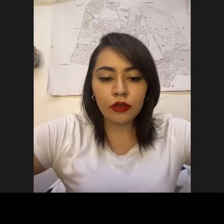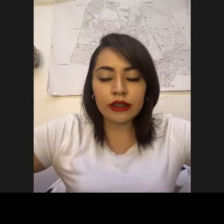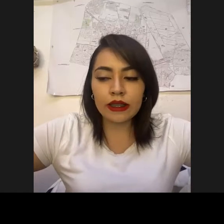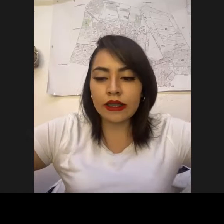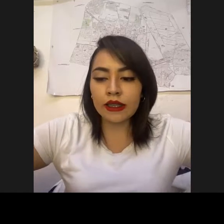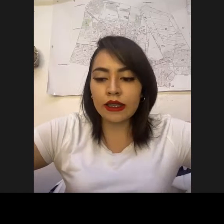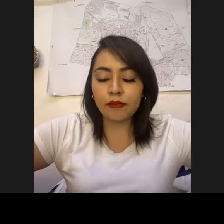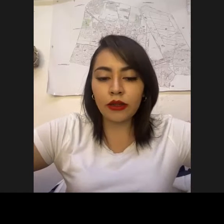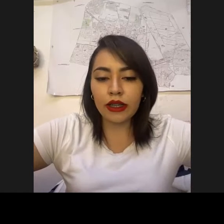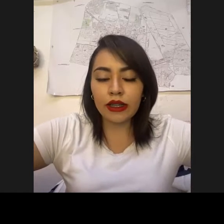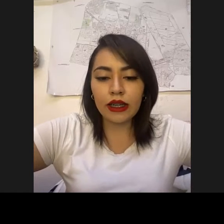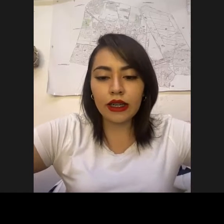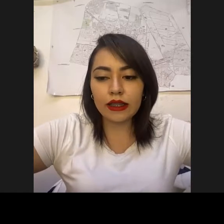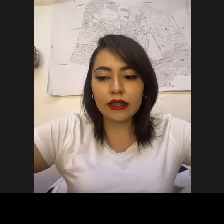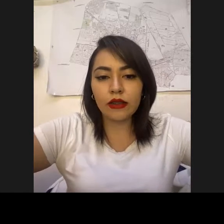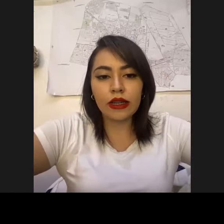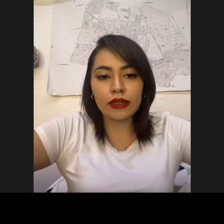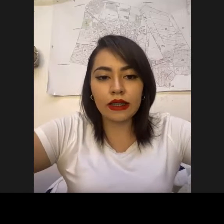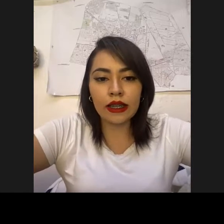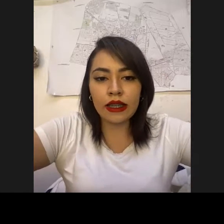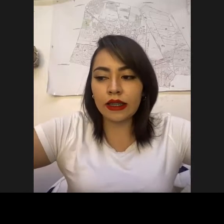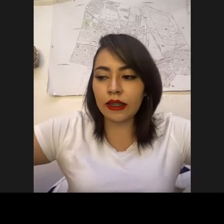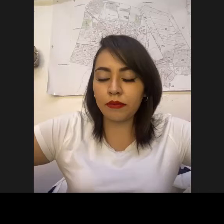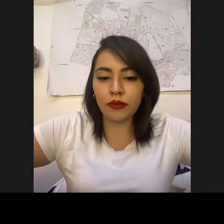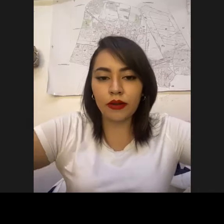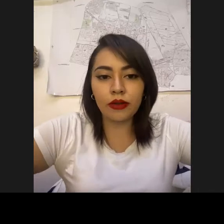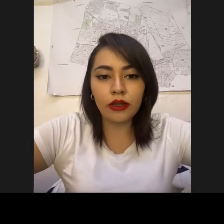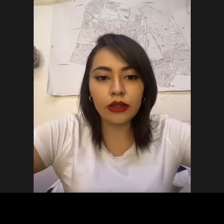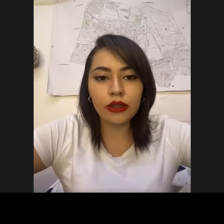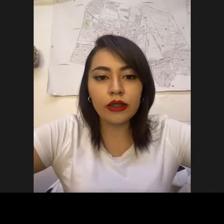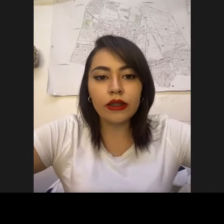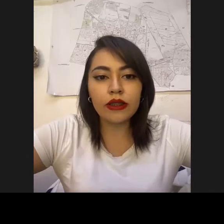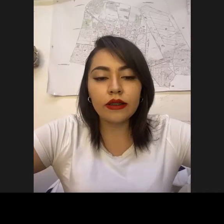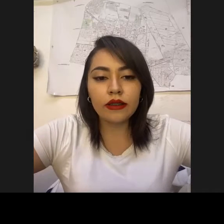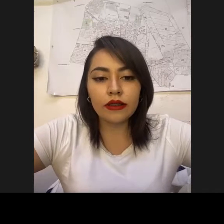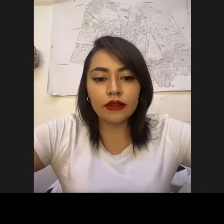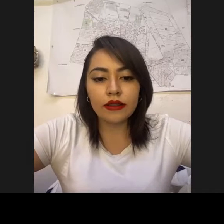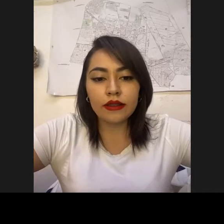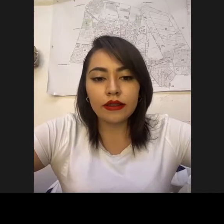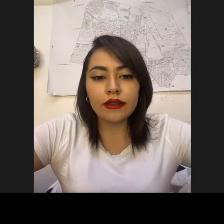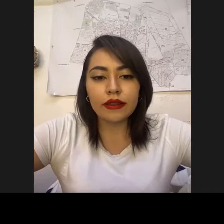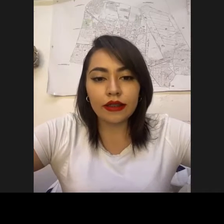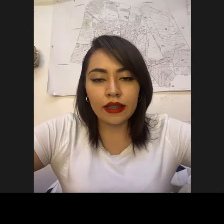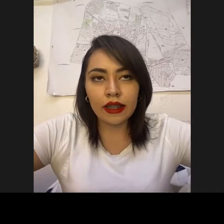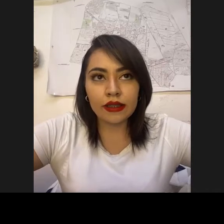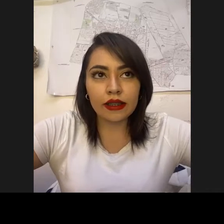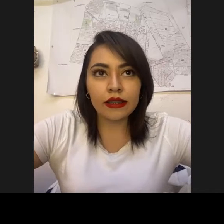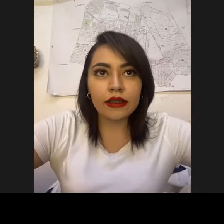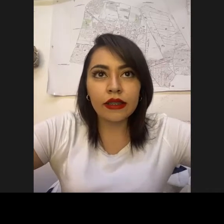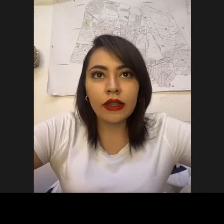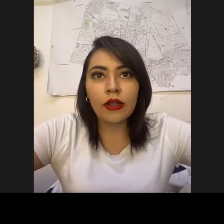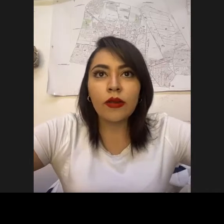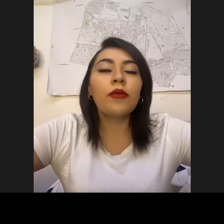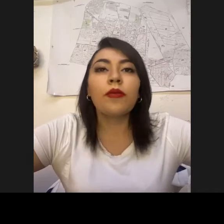Muchas gracias. ¿Podrían darle acceso a la Secretaría Técnica, por favor? Estamos al aire, diputados. Gracias.